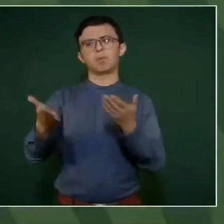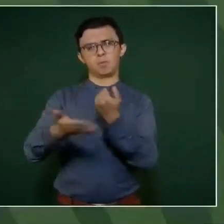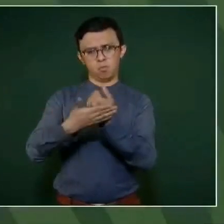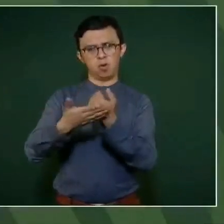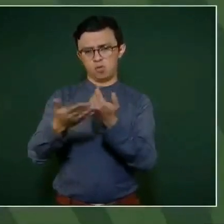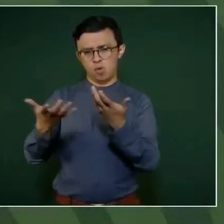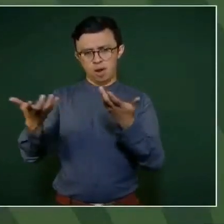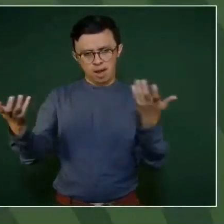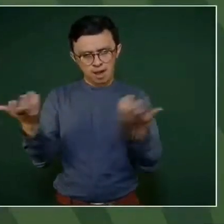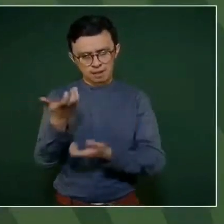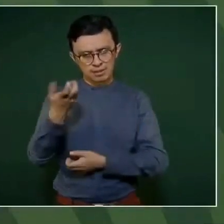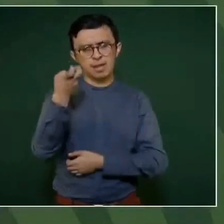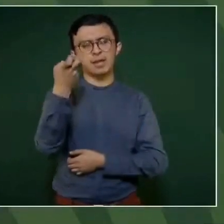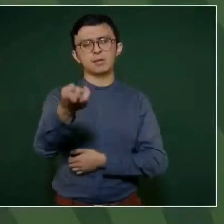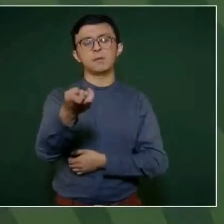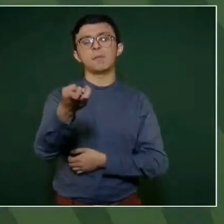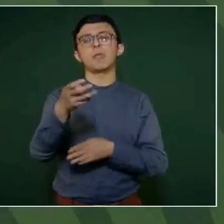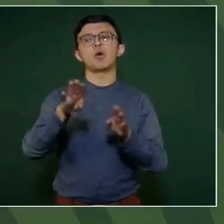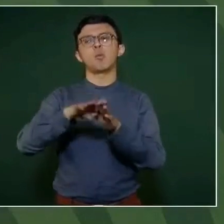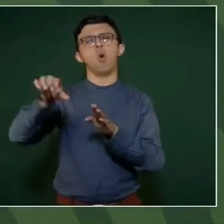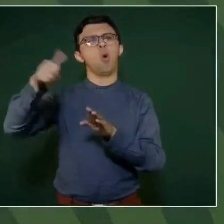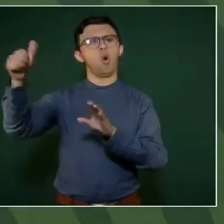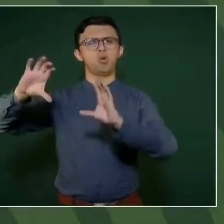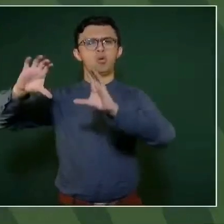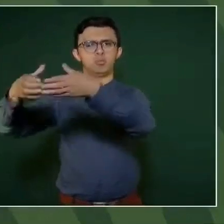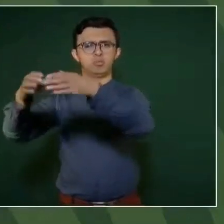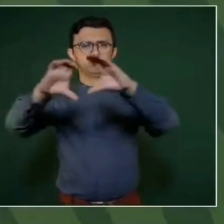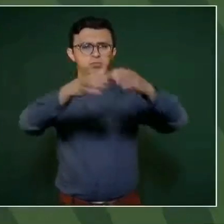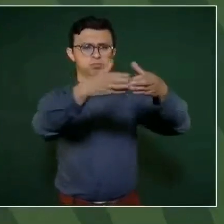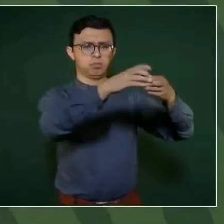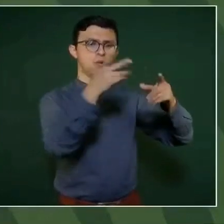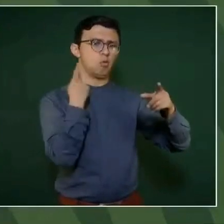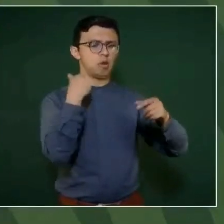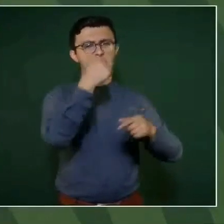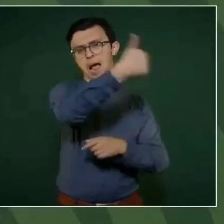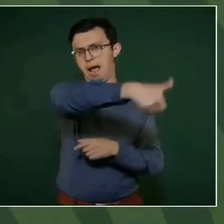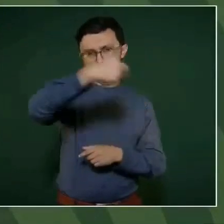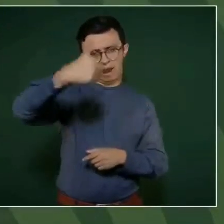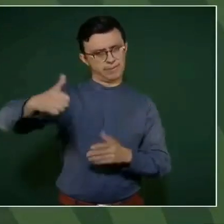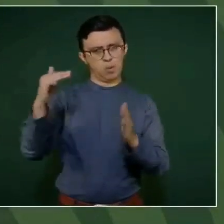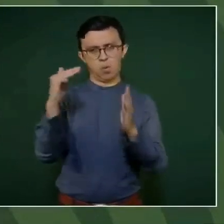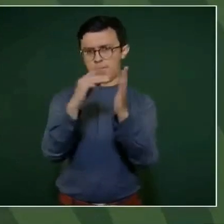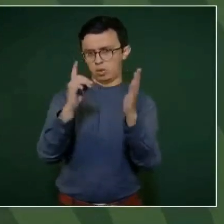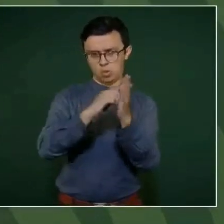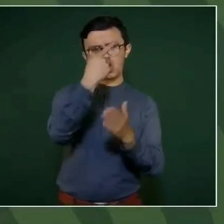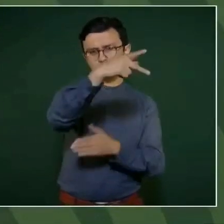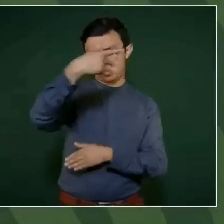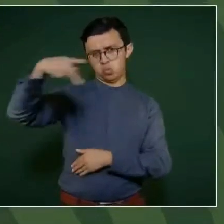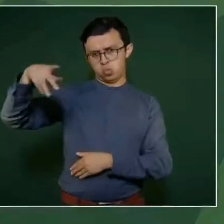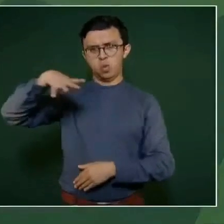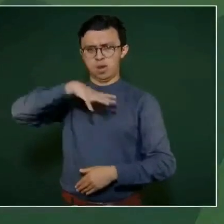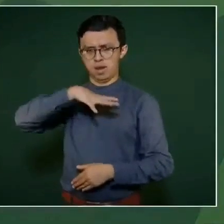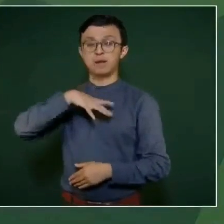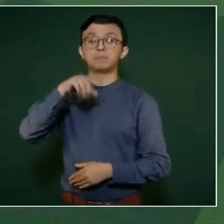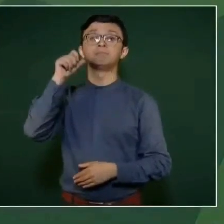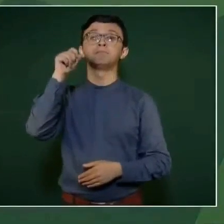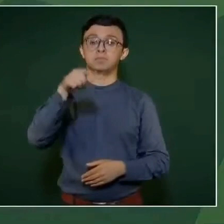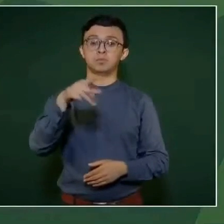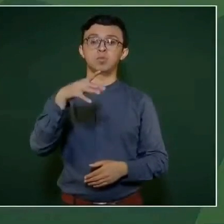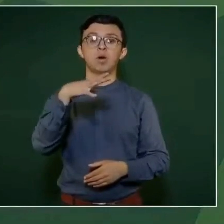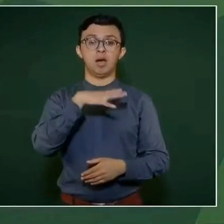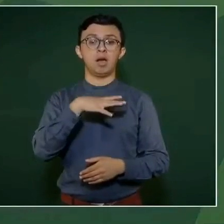Y los otros partidos tienen, pues, sus métodos y tienen